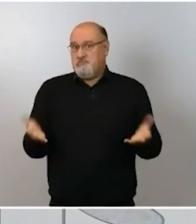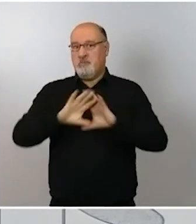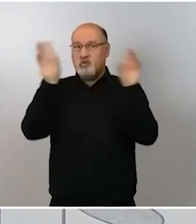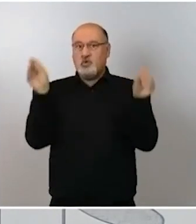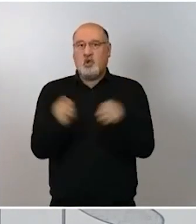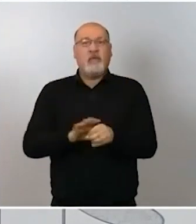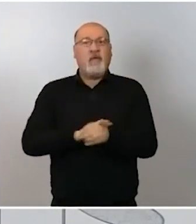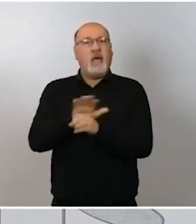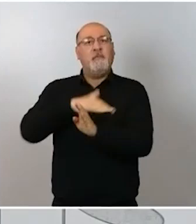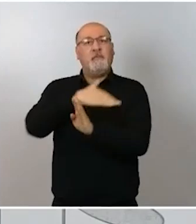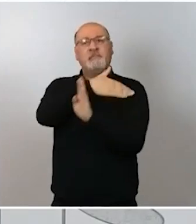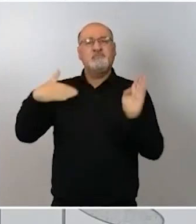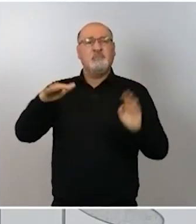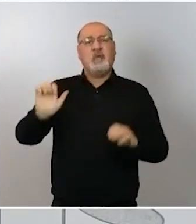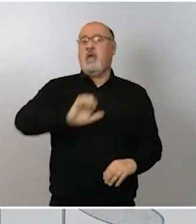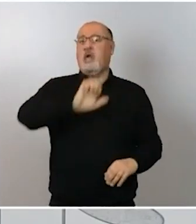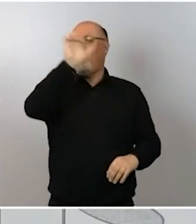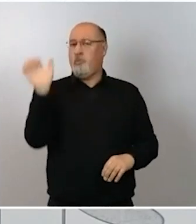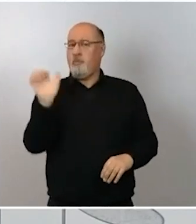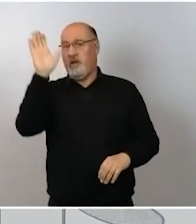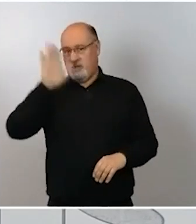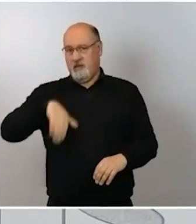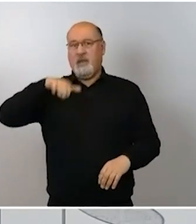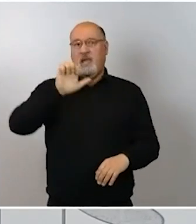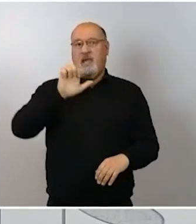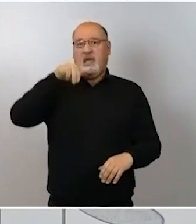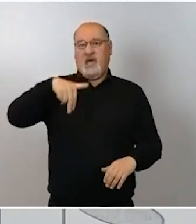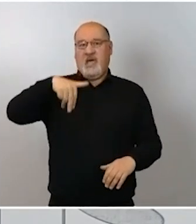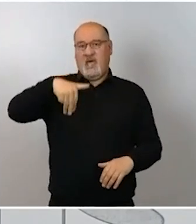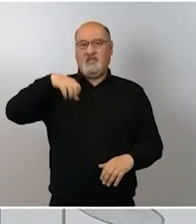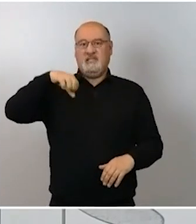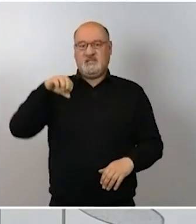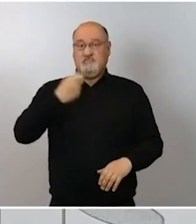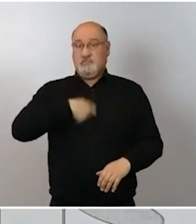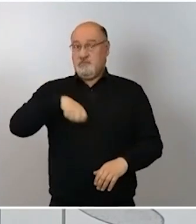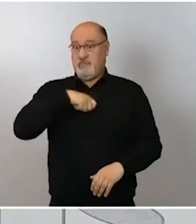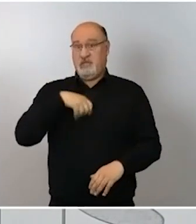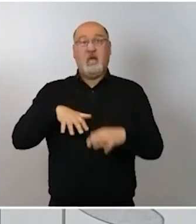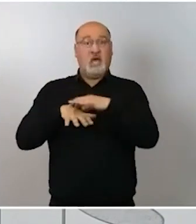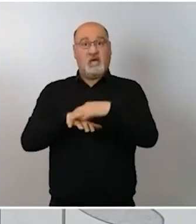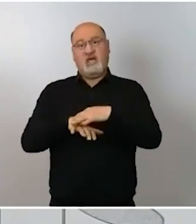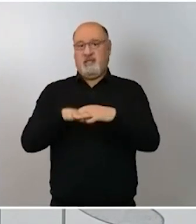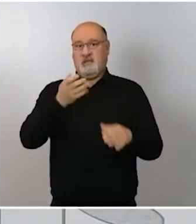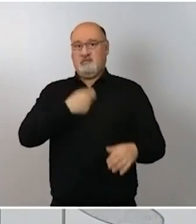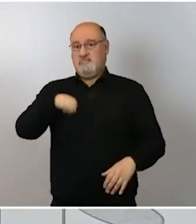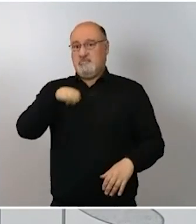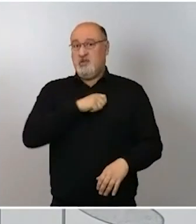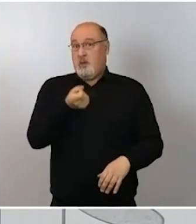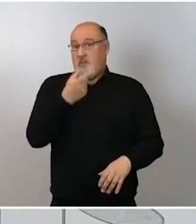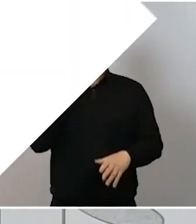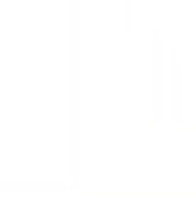Europea de medicamento como también la ems a nivel español Los profesionales que tenemos son de una extraordinaria